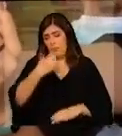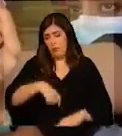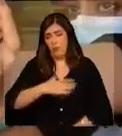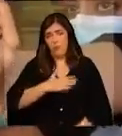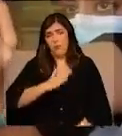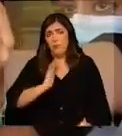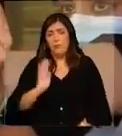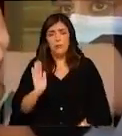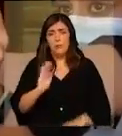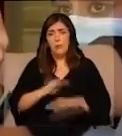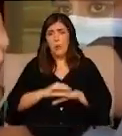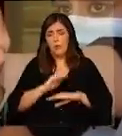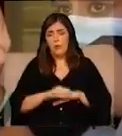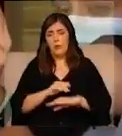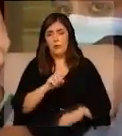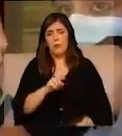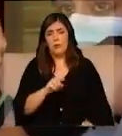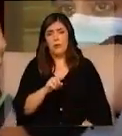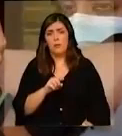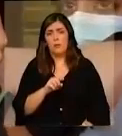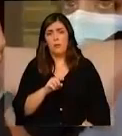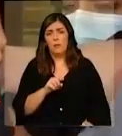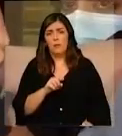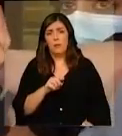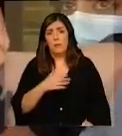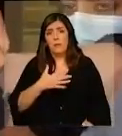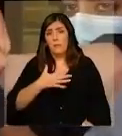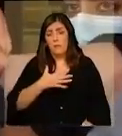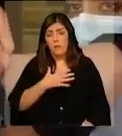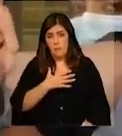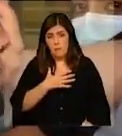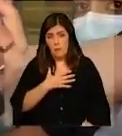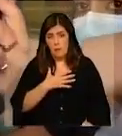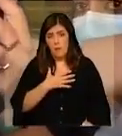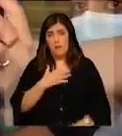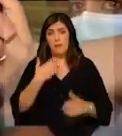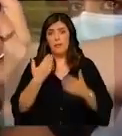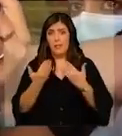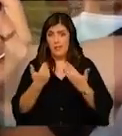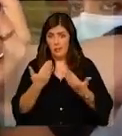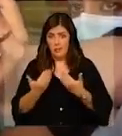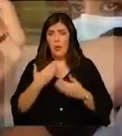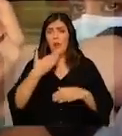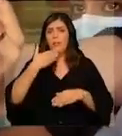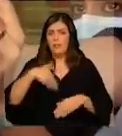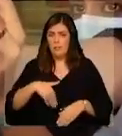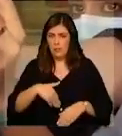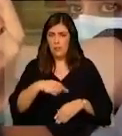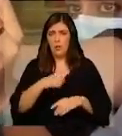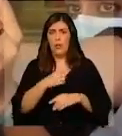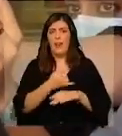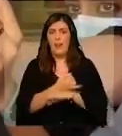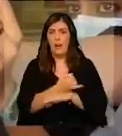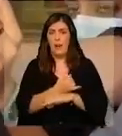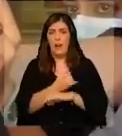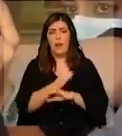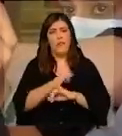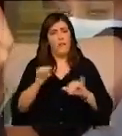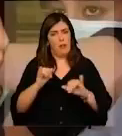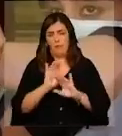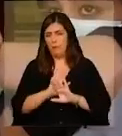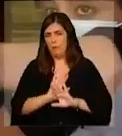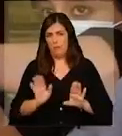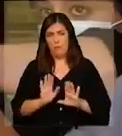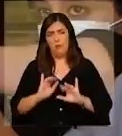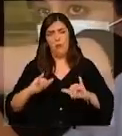esta persona. Y para mí, digamos, se habló, entendió que había cometido un error, para mí el tema está cerrado, ya